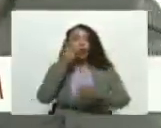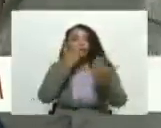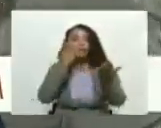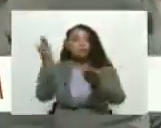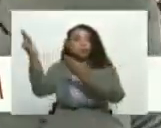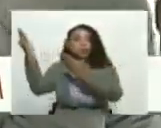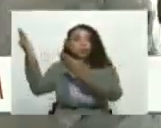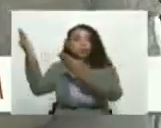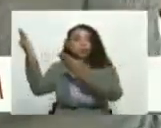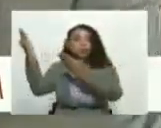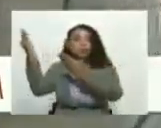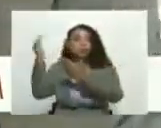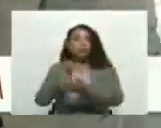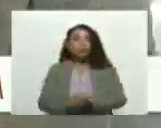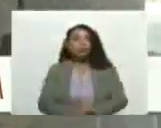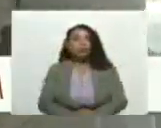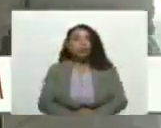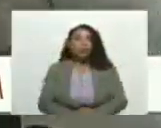adquirida.